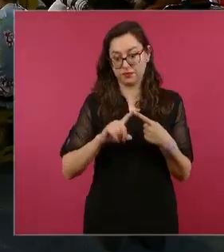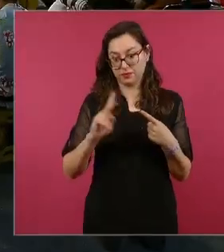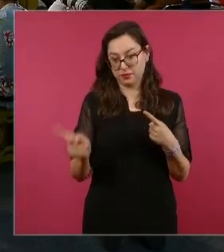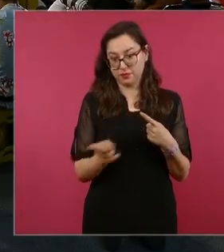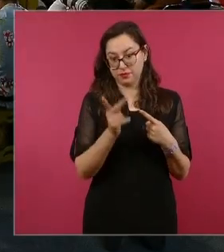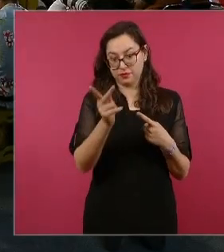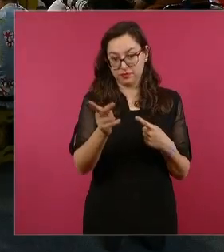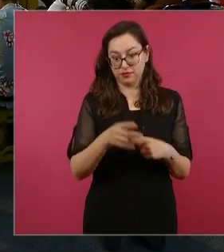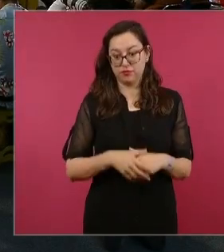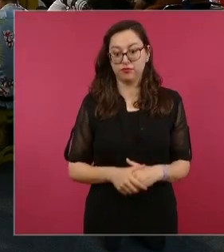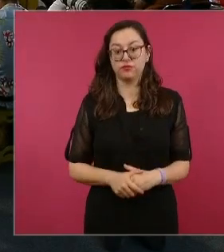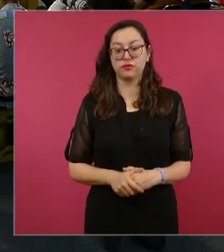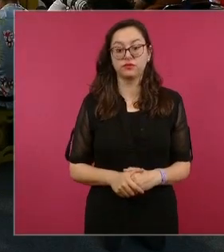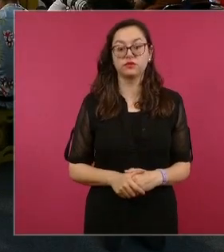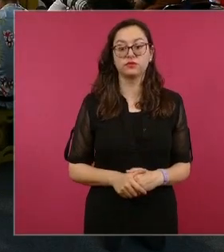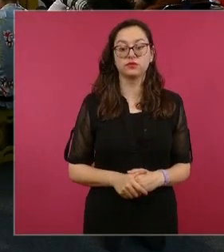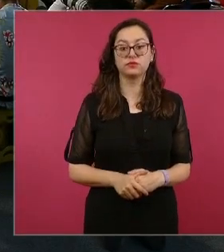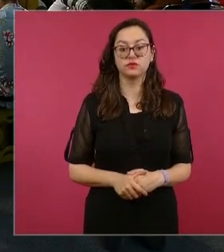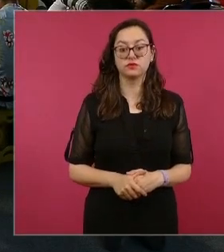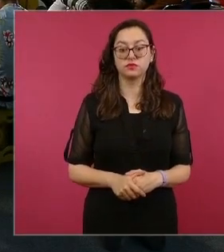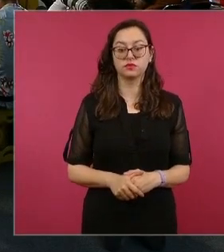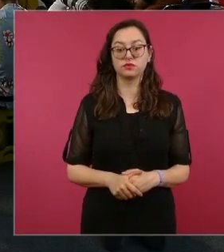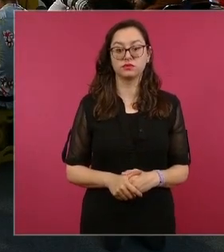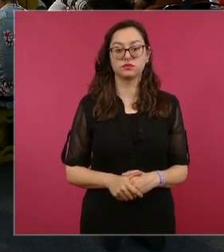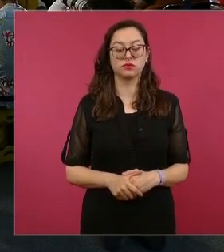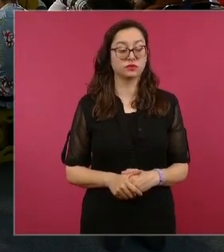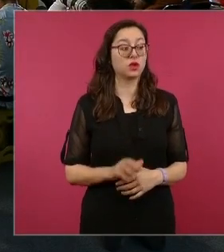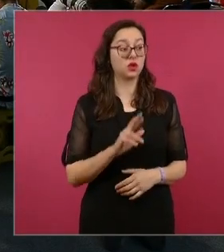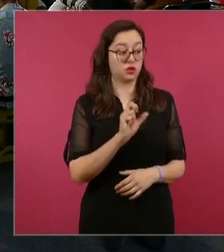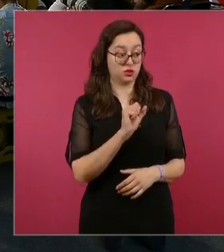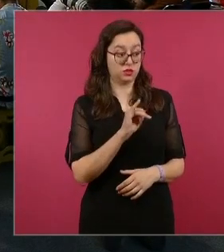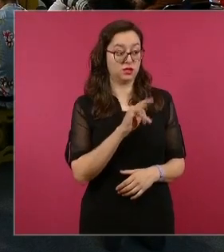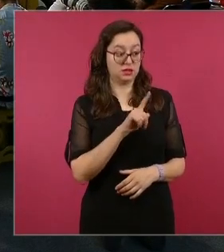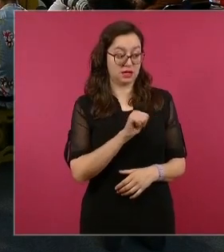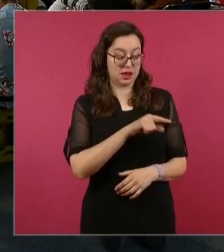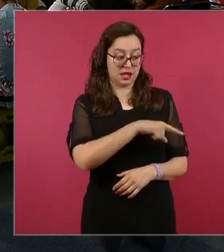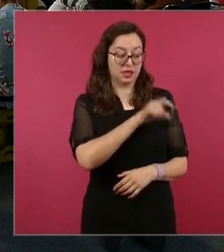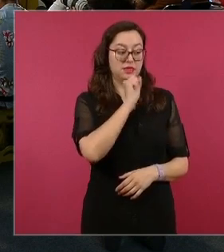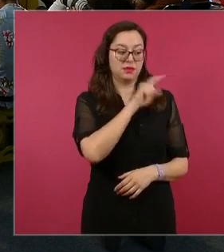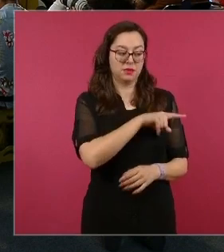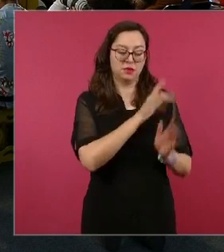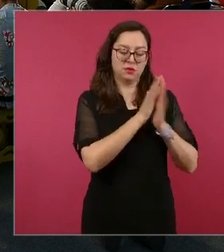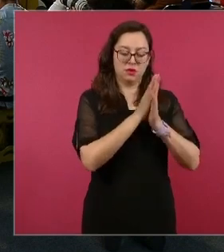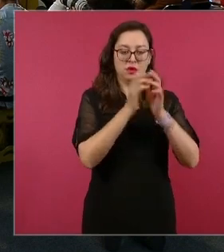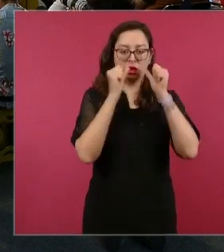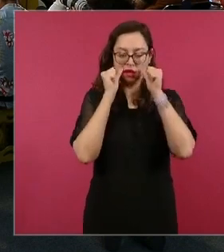pregunta. Bueno, pues también, Rosa Isel, para